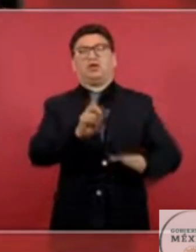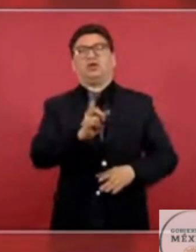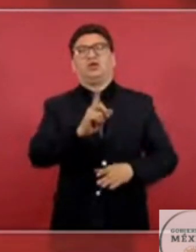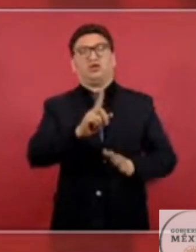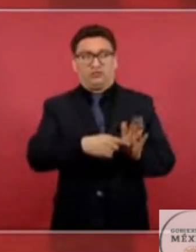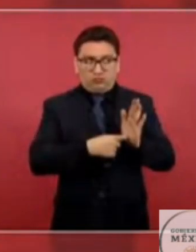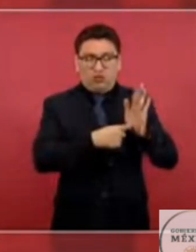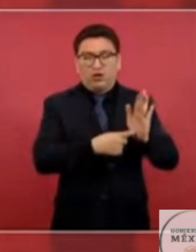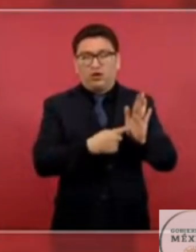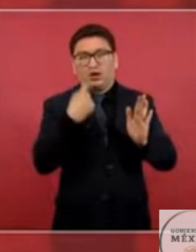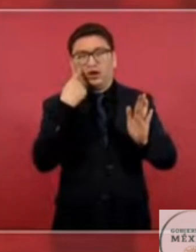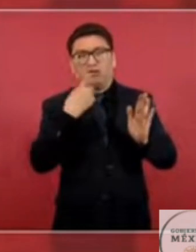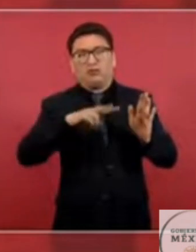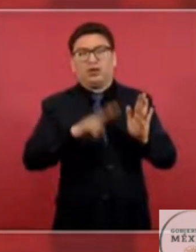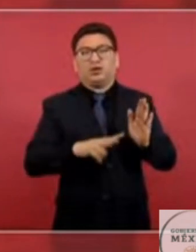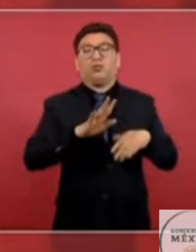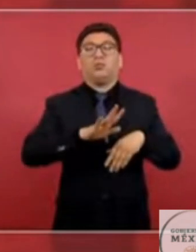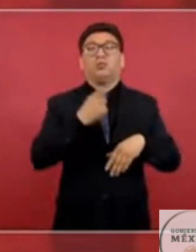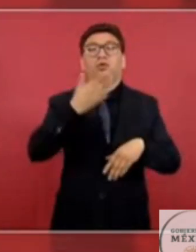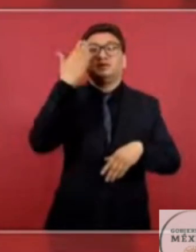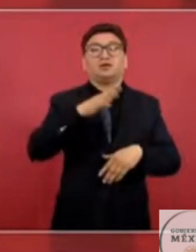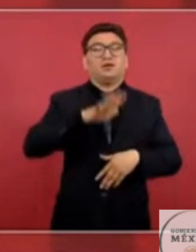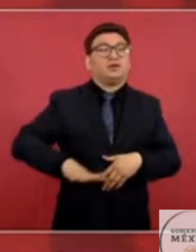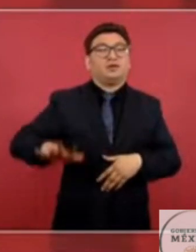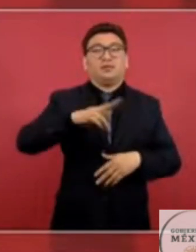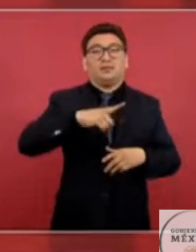porque estamos viviendo en un proceso de transformación